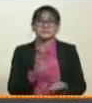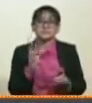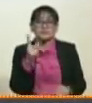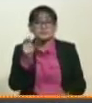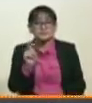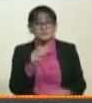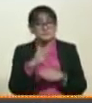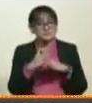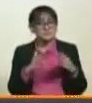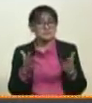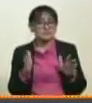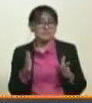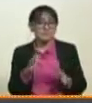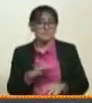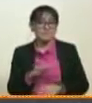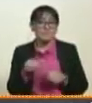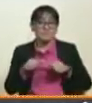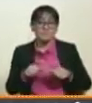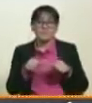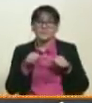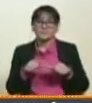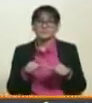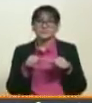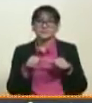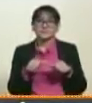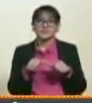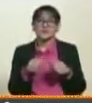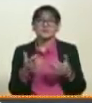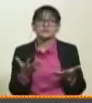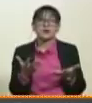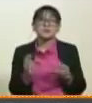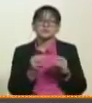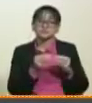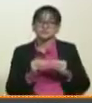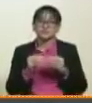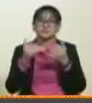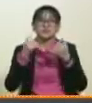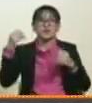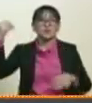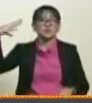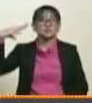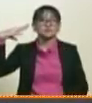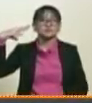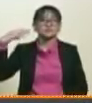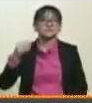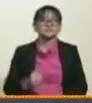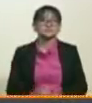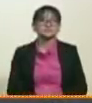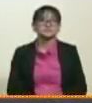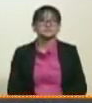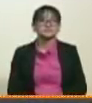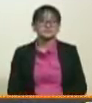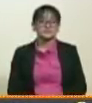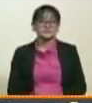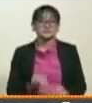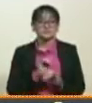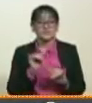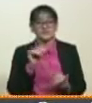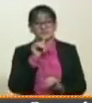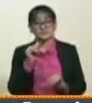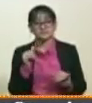y medio de no continuar el sabotaje pueda establecerse el suministro de energía eléctrico en la entidad con esta información